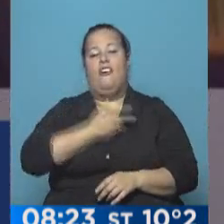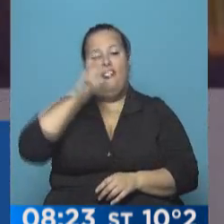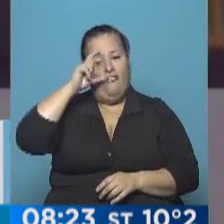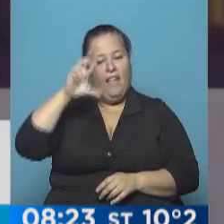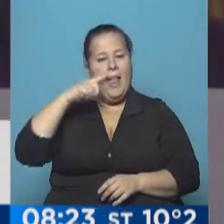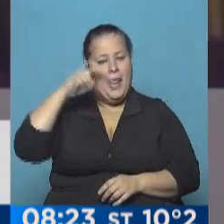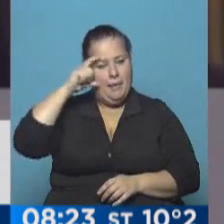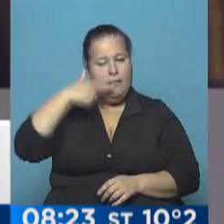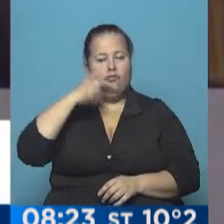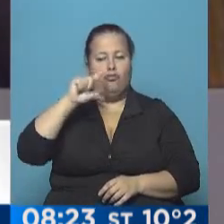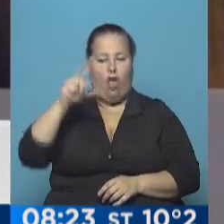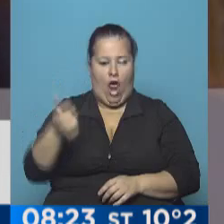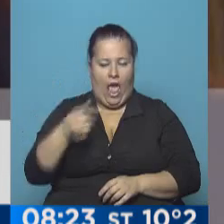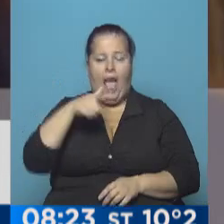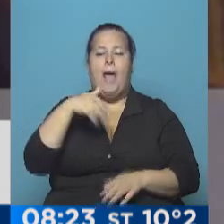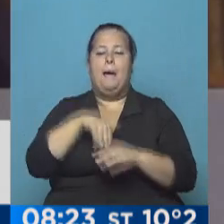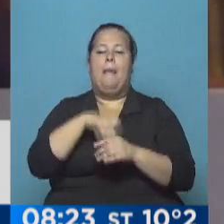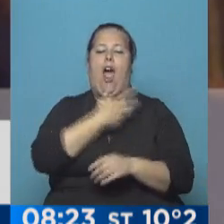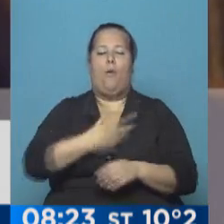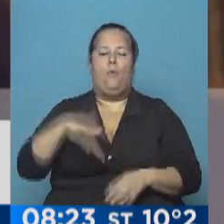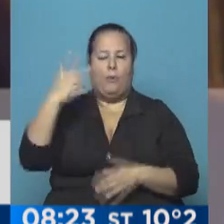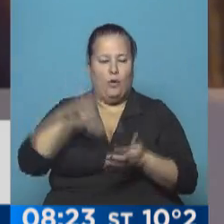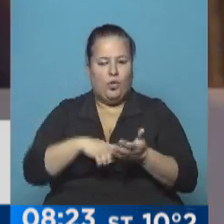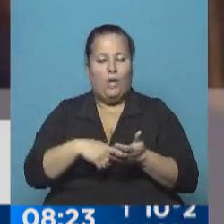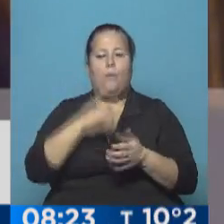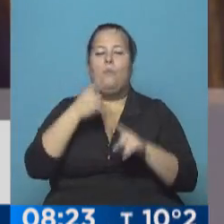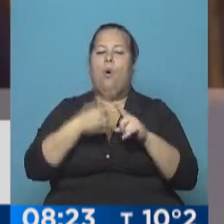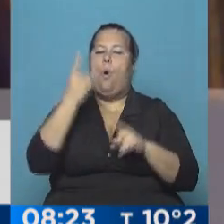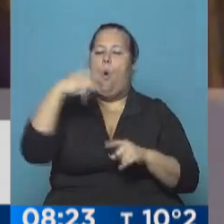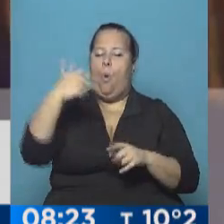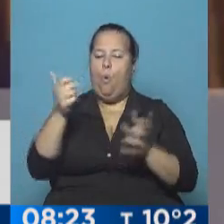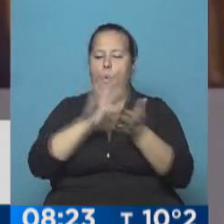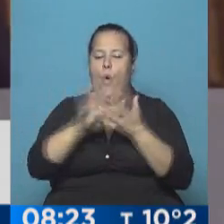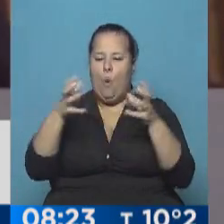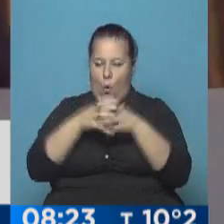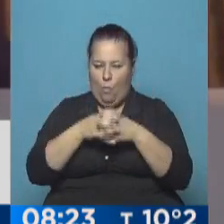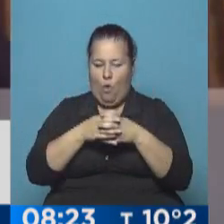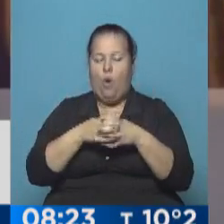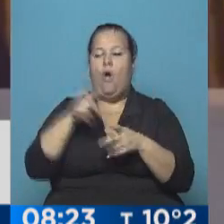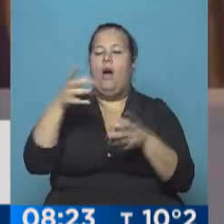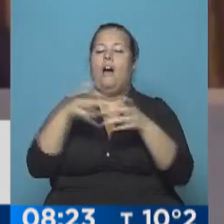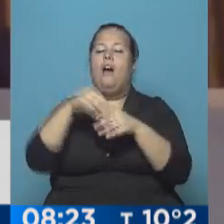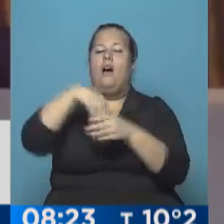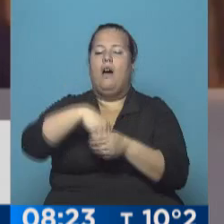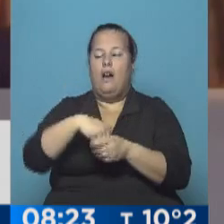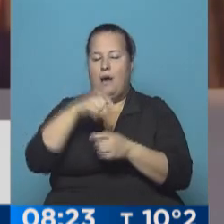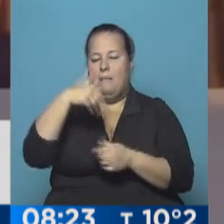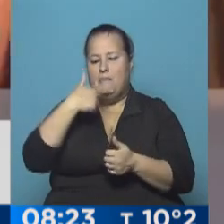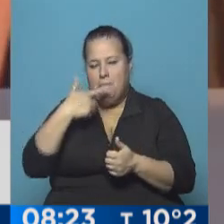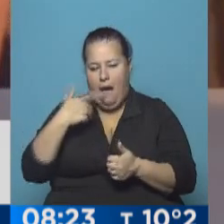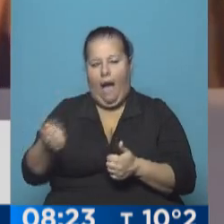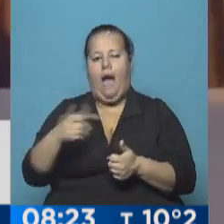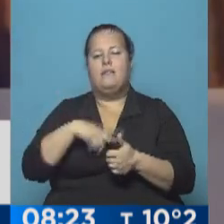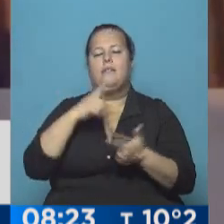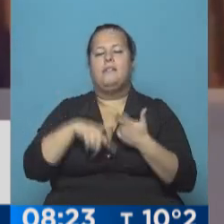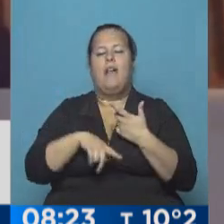solá candidato a gobernador de buenos aires por una recordemos que es una nueva alternativa el frente que conforma el sergio massa de frente